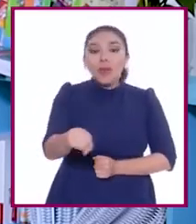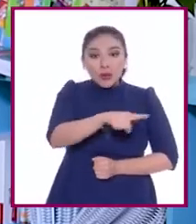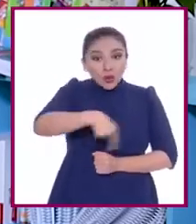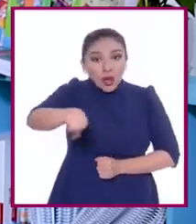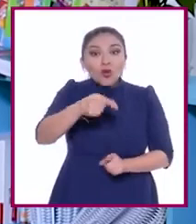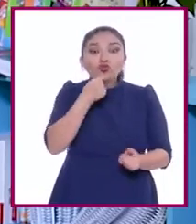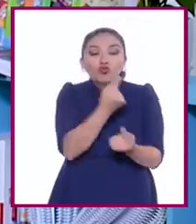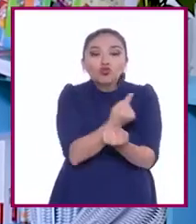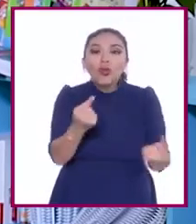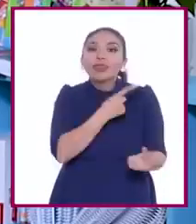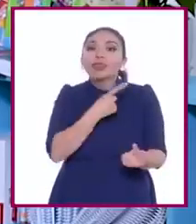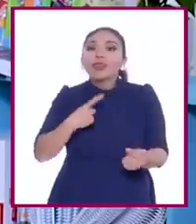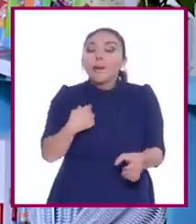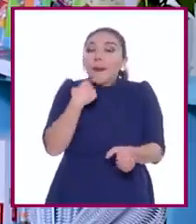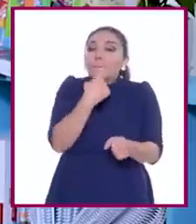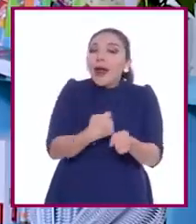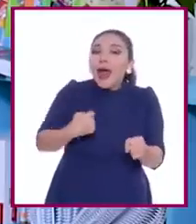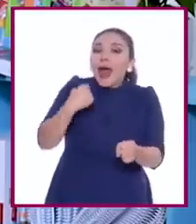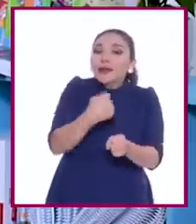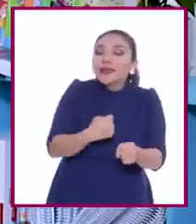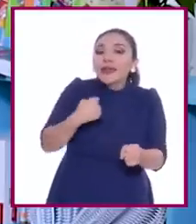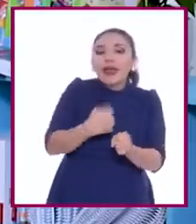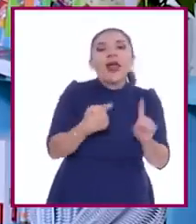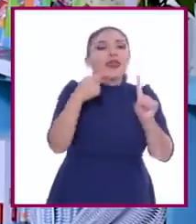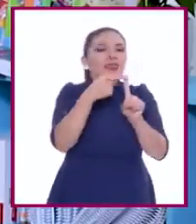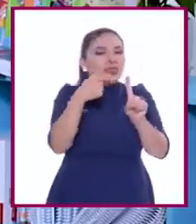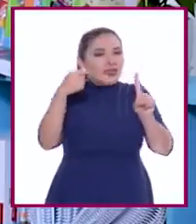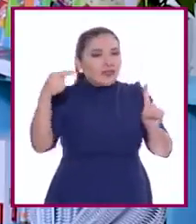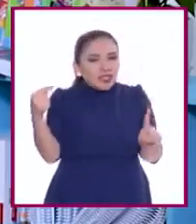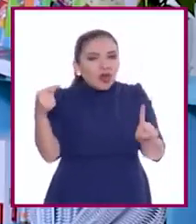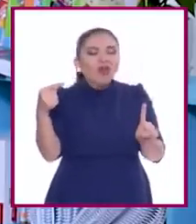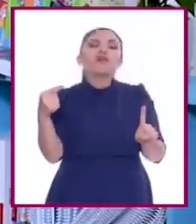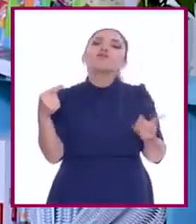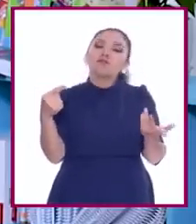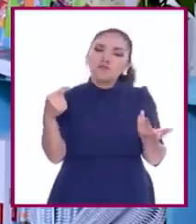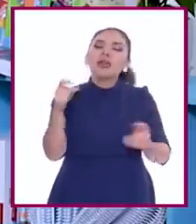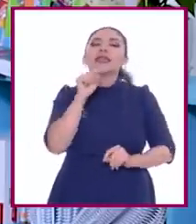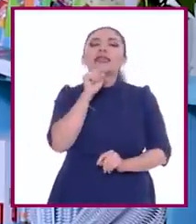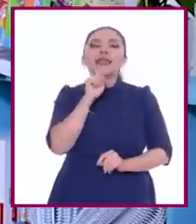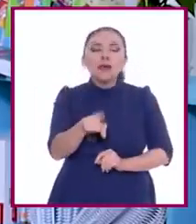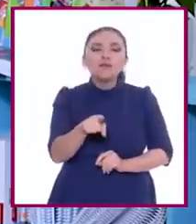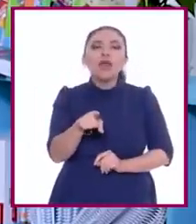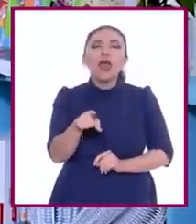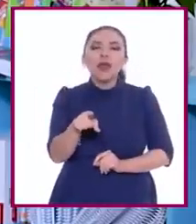en donde los niños tienen que practicar las divisiones y